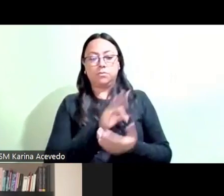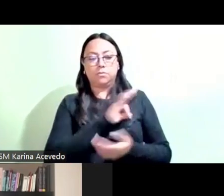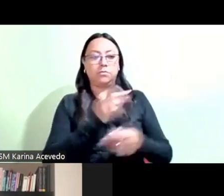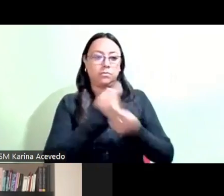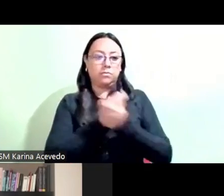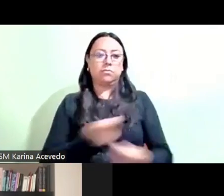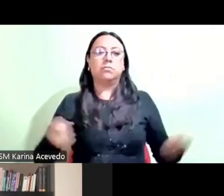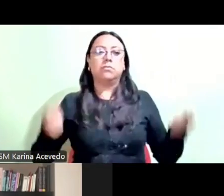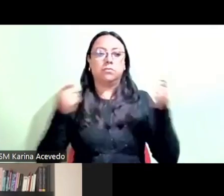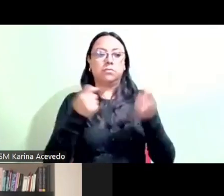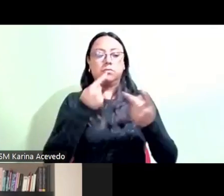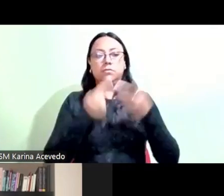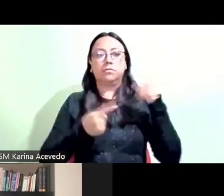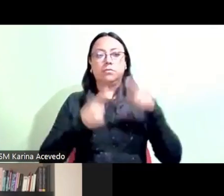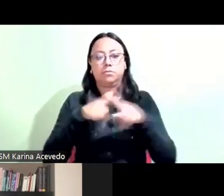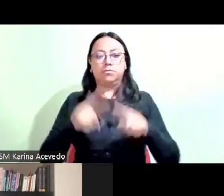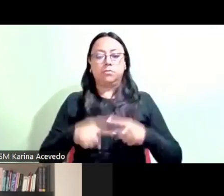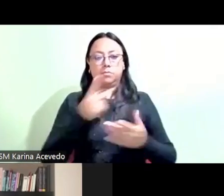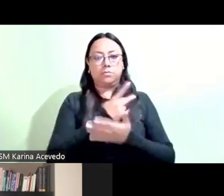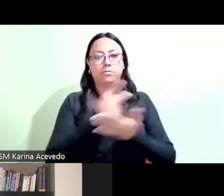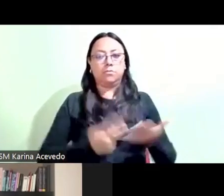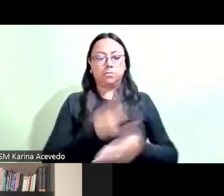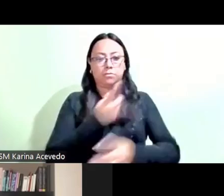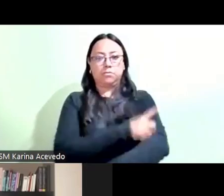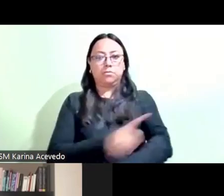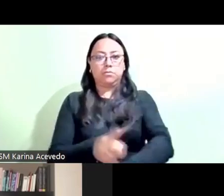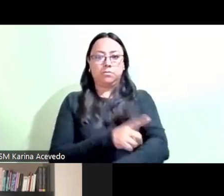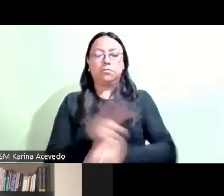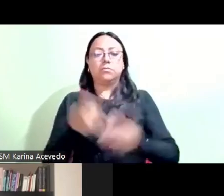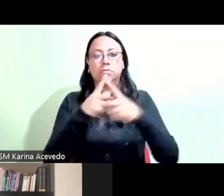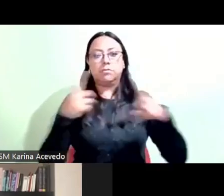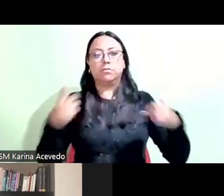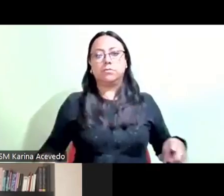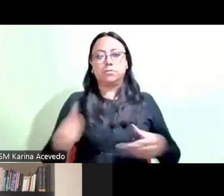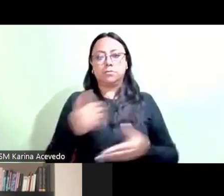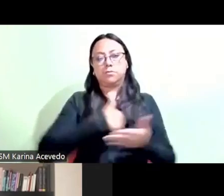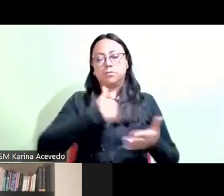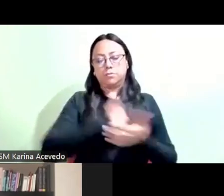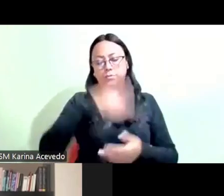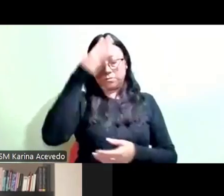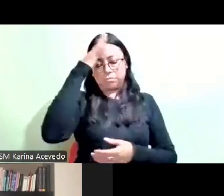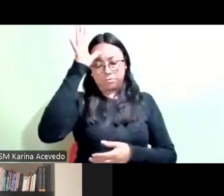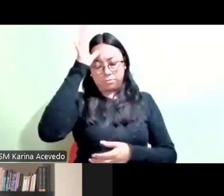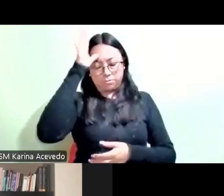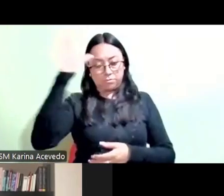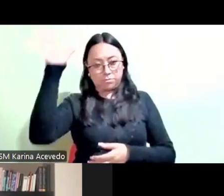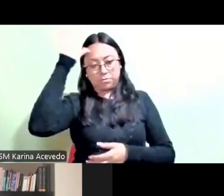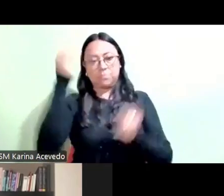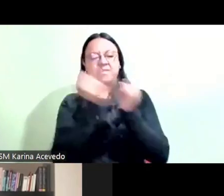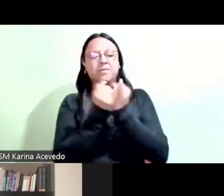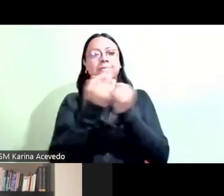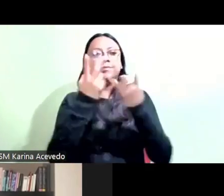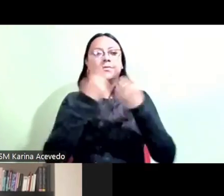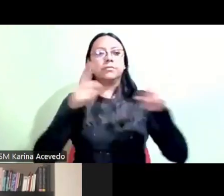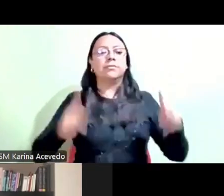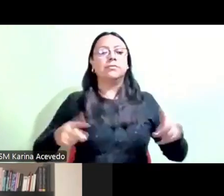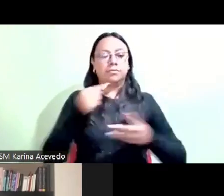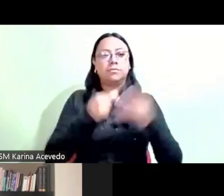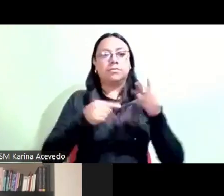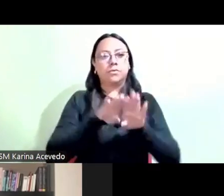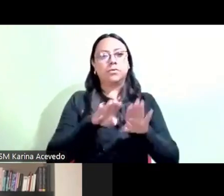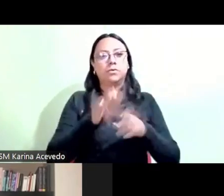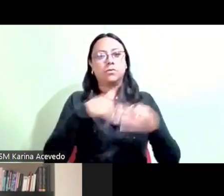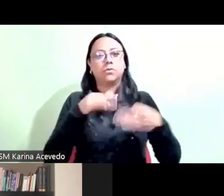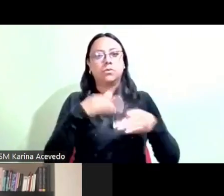Programa Delegacional de Desarrollo Urbano Cuauhtémoc. La imagen objetivo y la estrategia de desarrollo urbano establecen lineamientos para